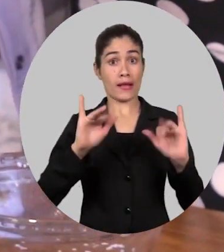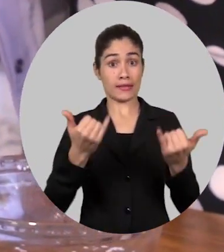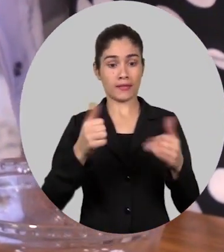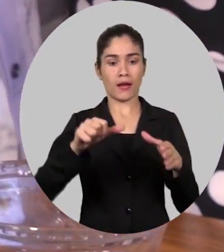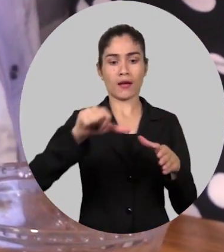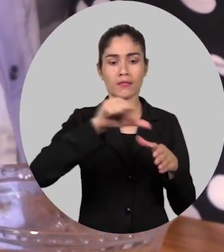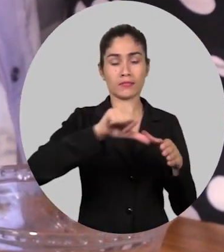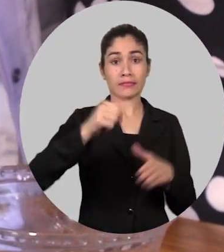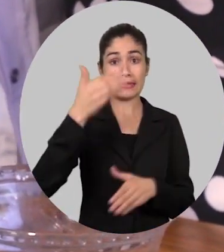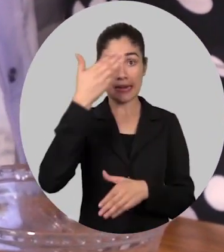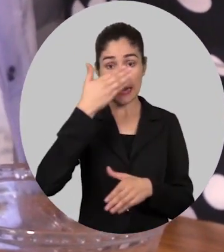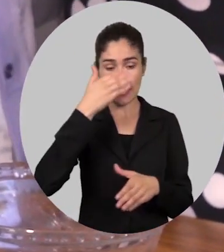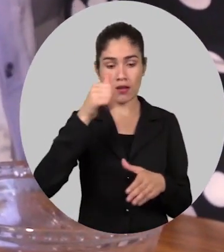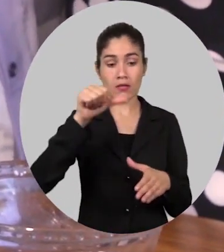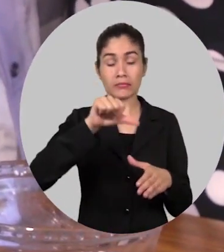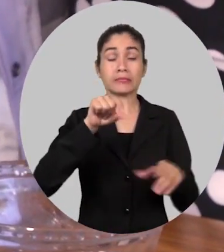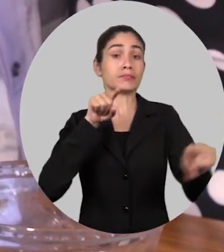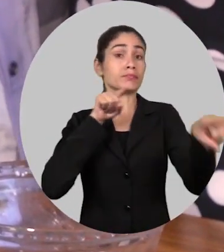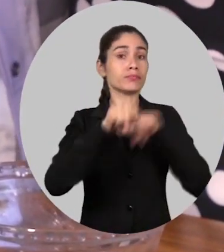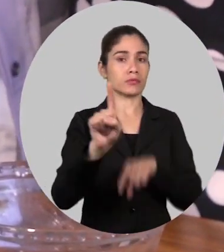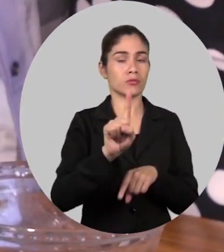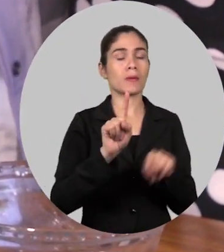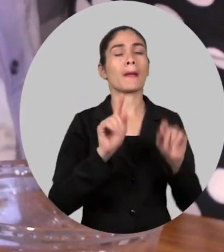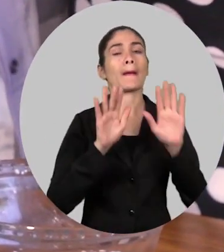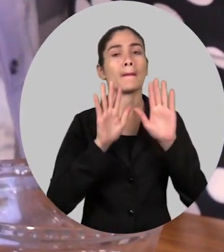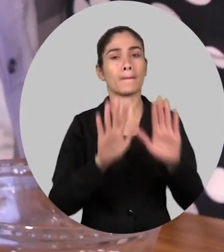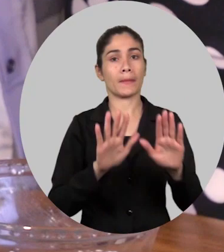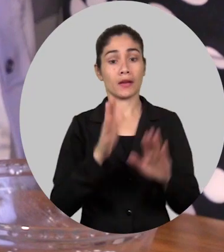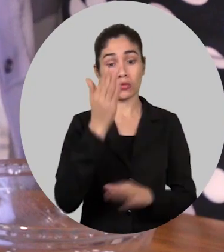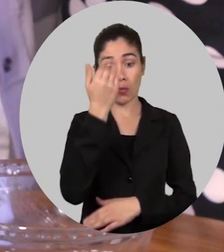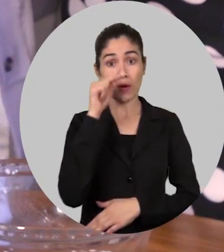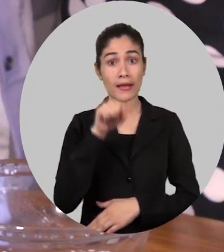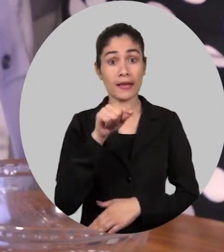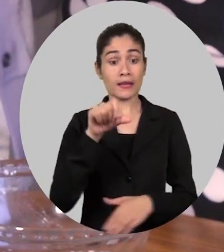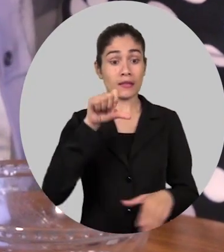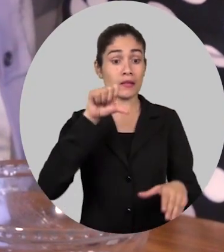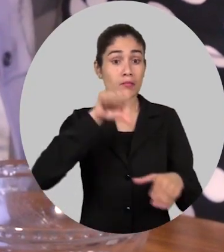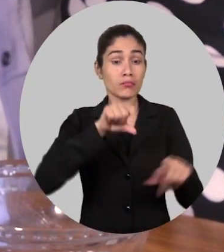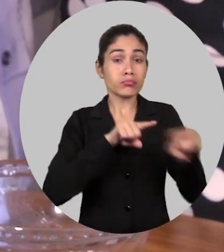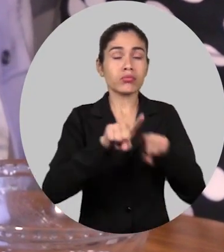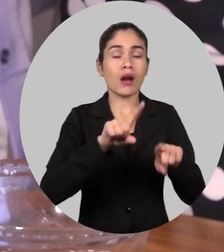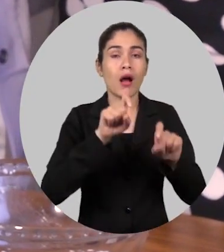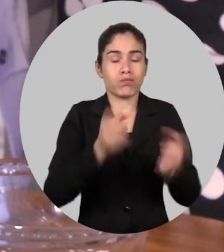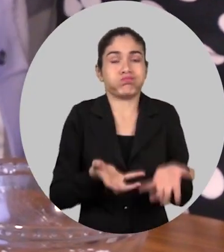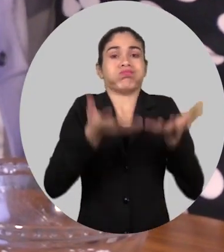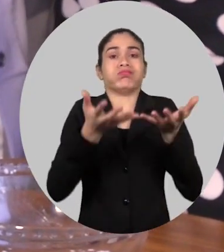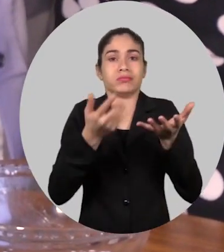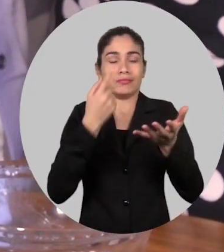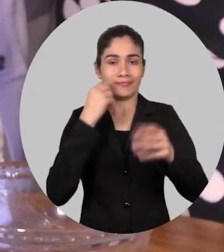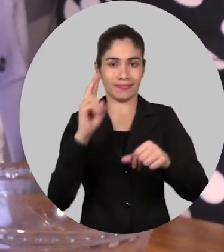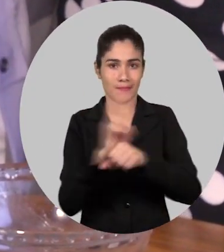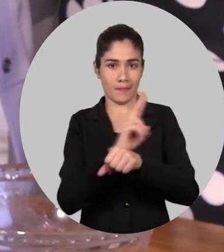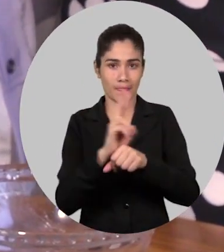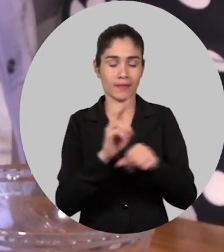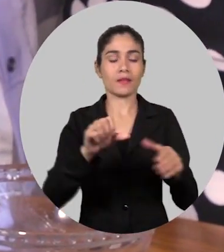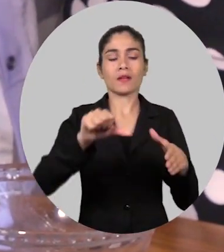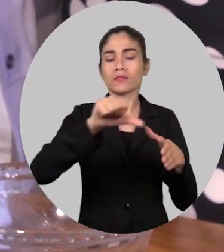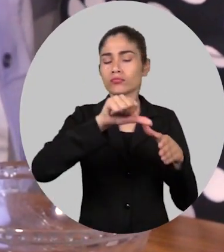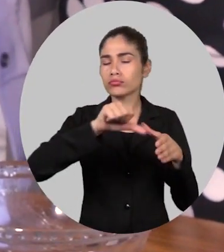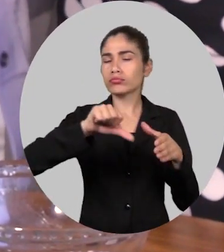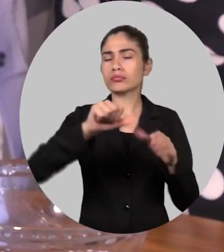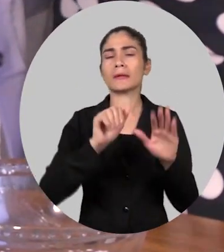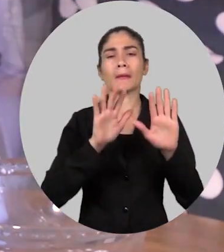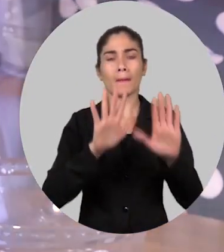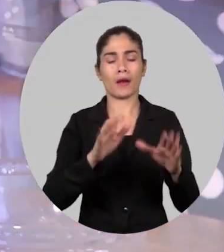Vamos a agregarle ahora el ácido sulfónico de a poco, porque este es un producto que le da espuma. Entonces, para no